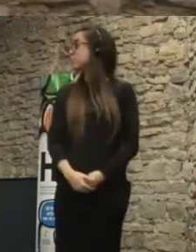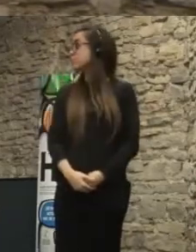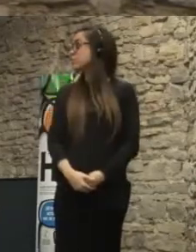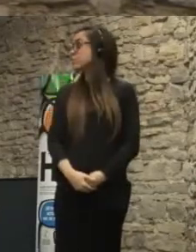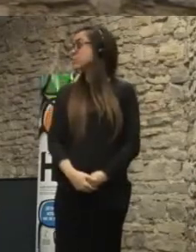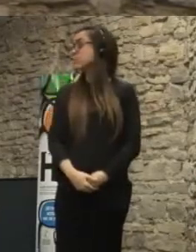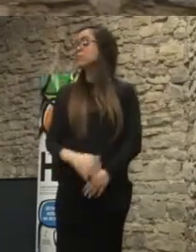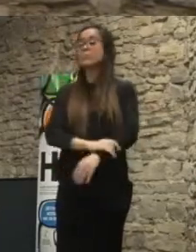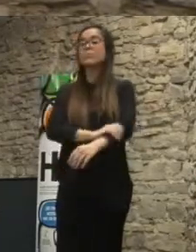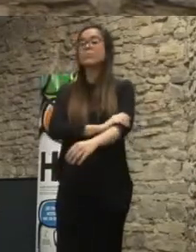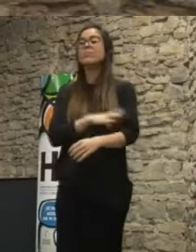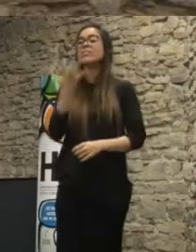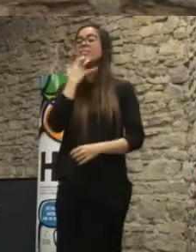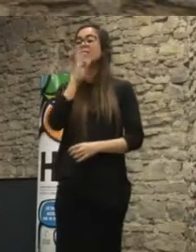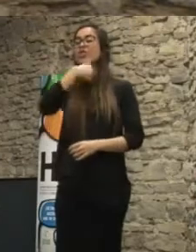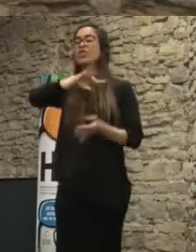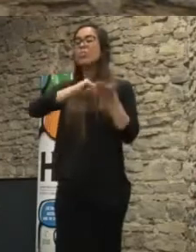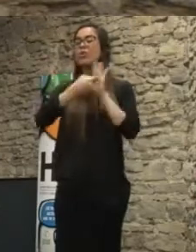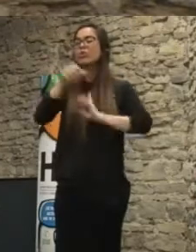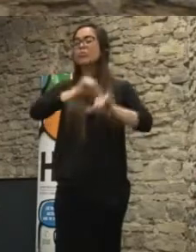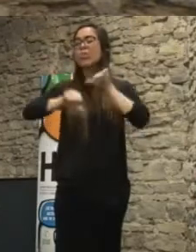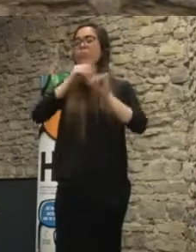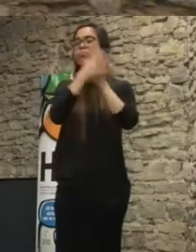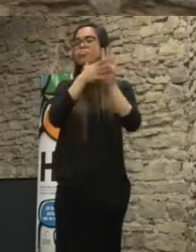¿De qué hablamos cuando hablamos del proyecto asociativo, ¿no?